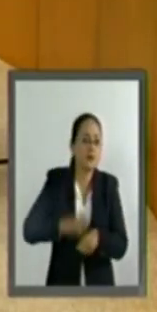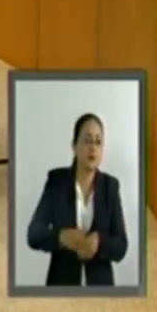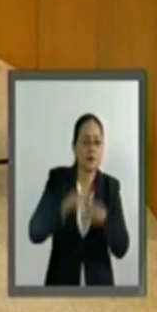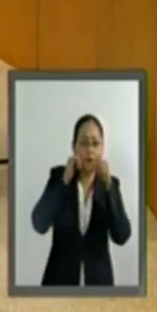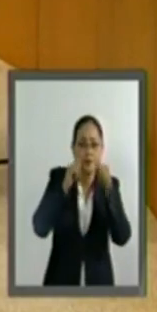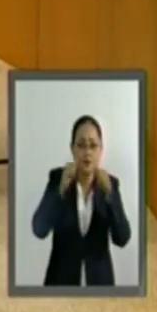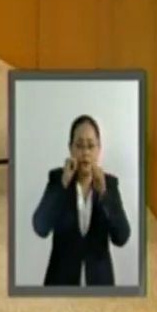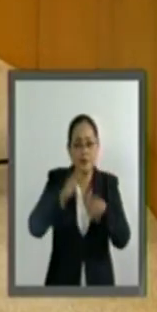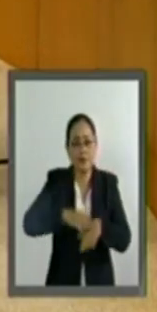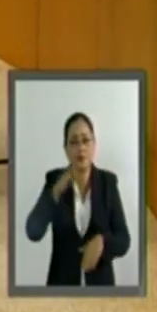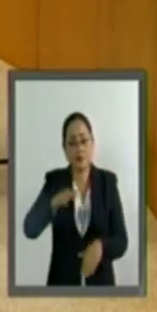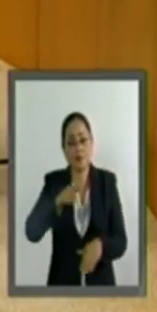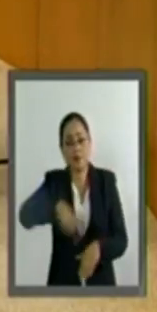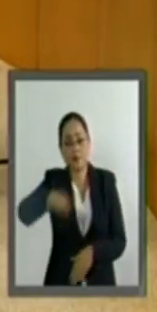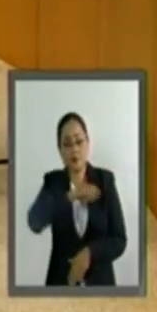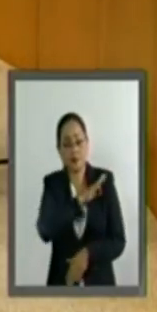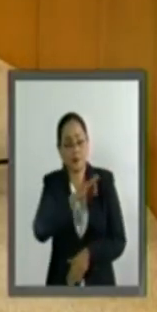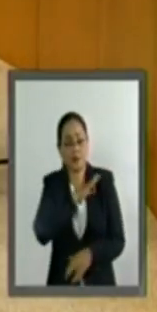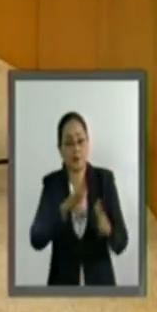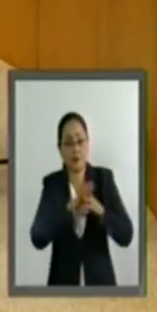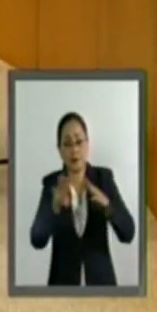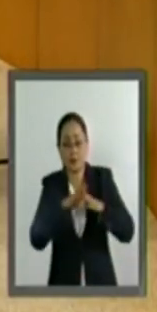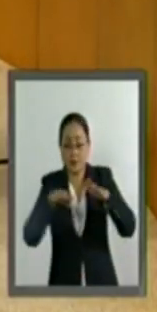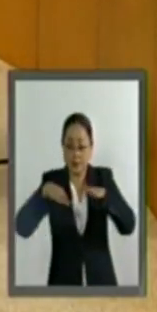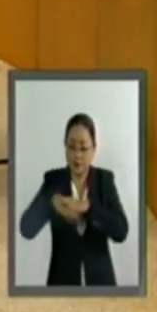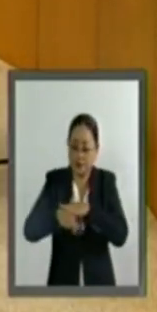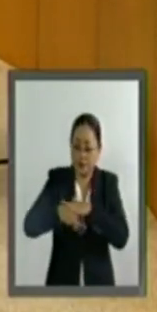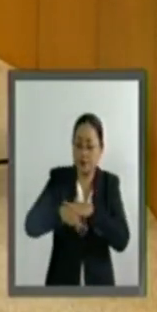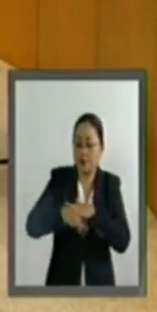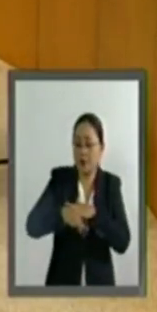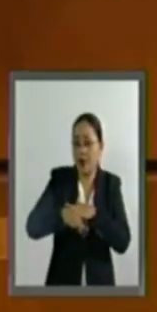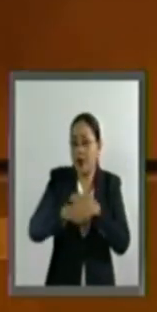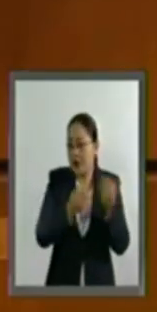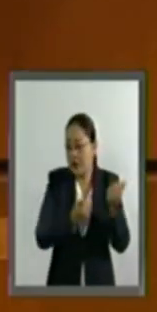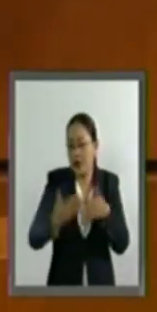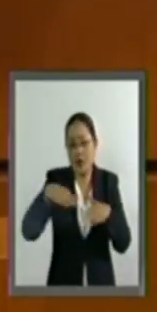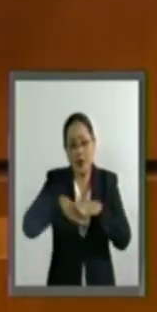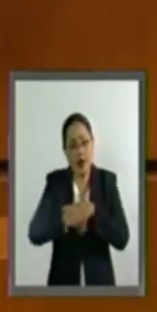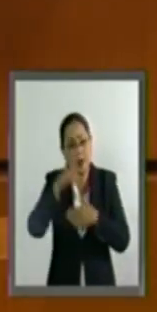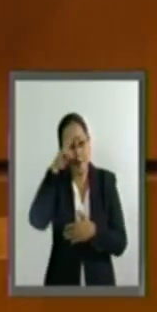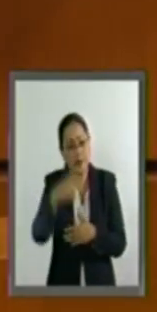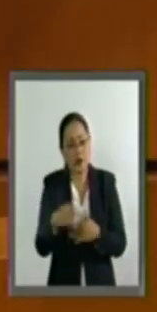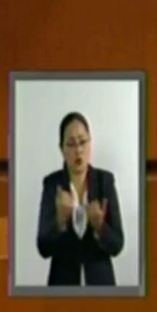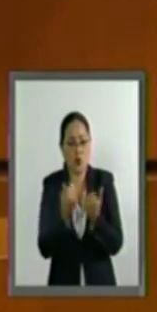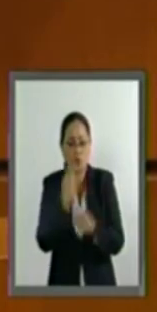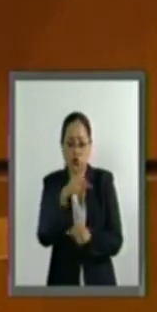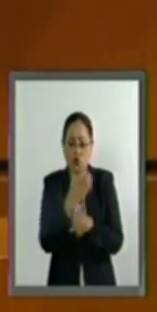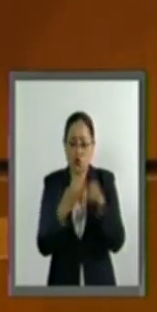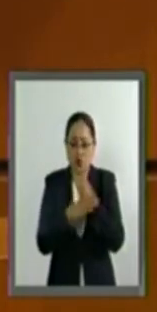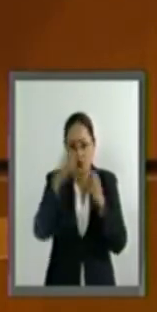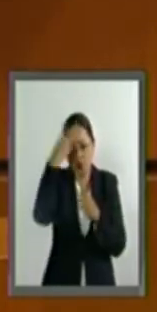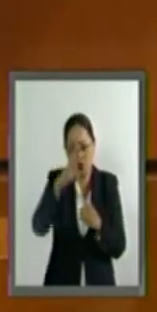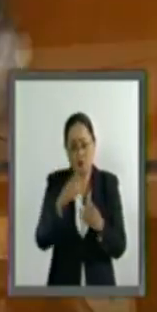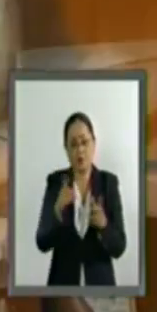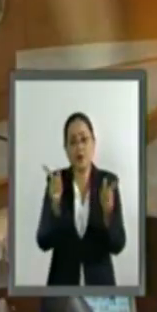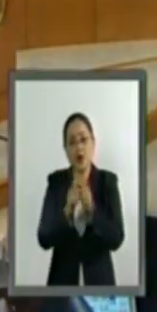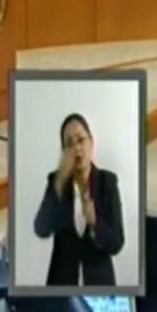atenta y que puedan cruzar sin mayor problema, al igual que sus pertenencias. Es cuanto, presidente, por su atención.